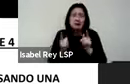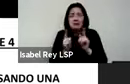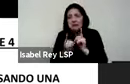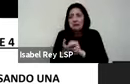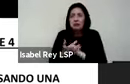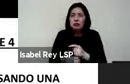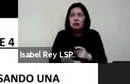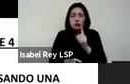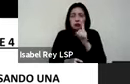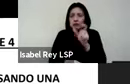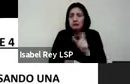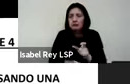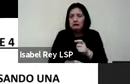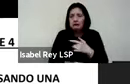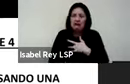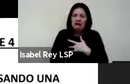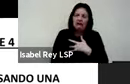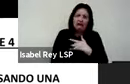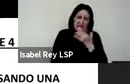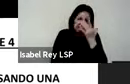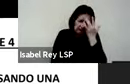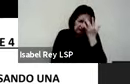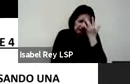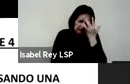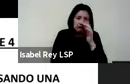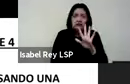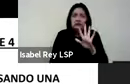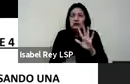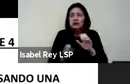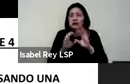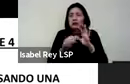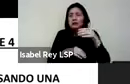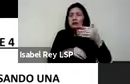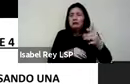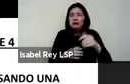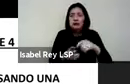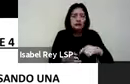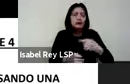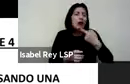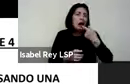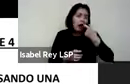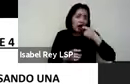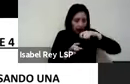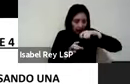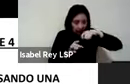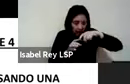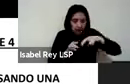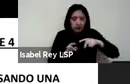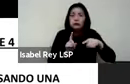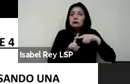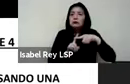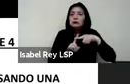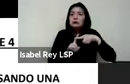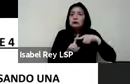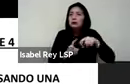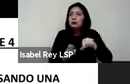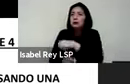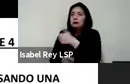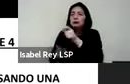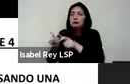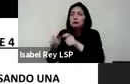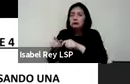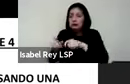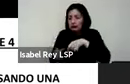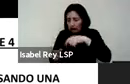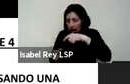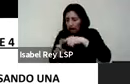Una de las personas se sintió enferma, como 5 o 6 días después se hizo la prueba molecular positiva. Las otras personas se le